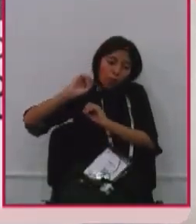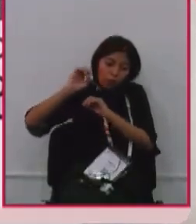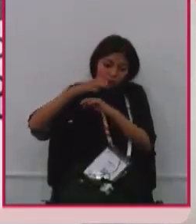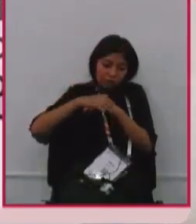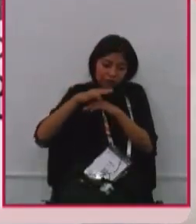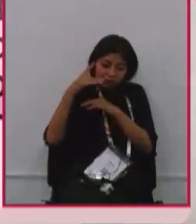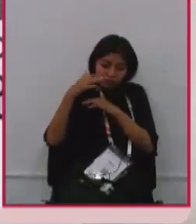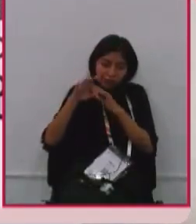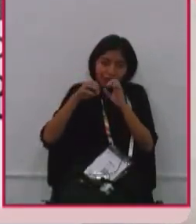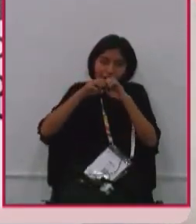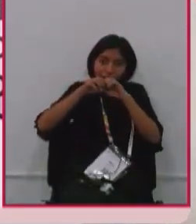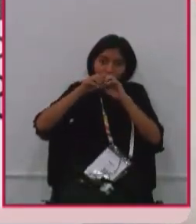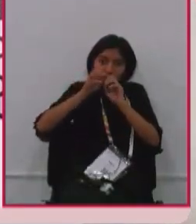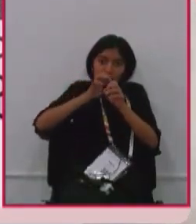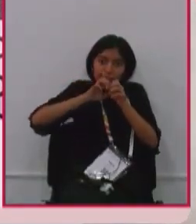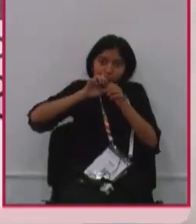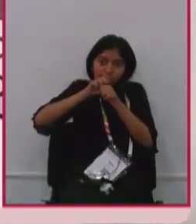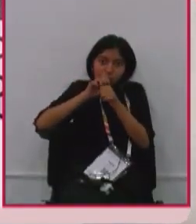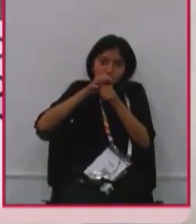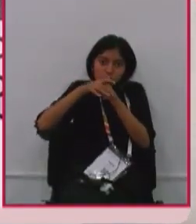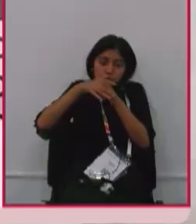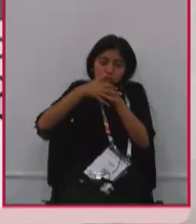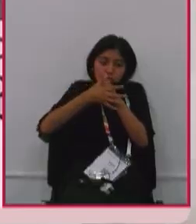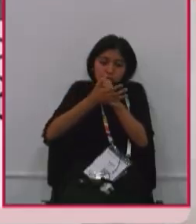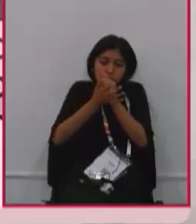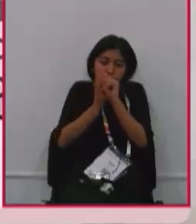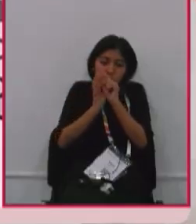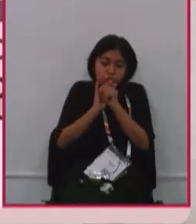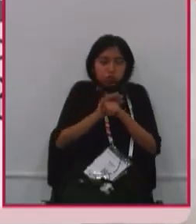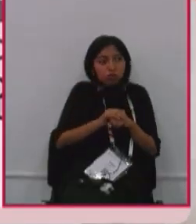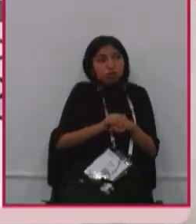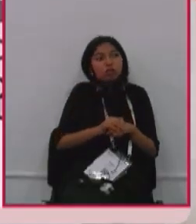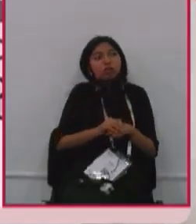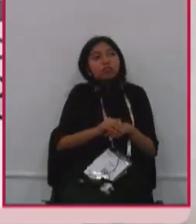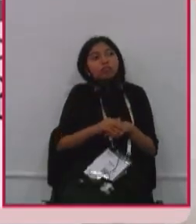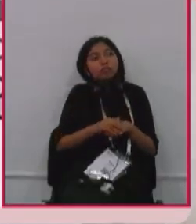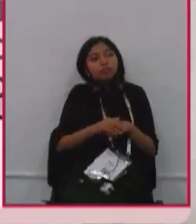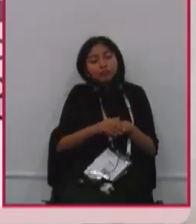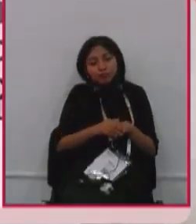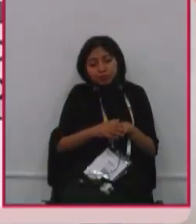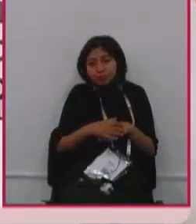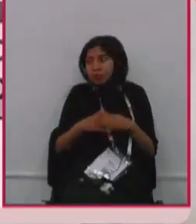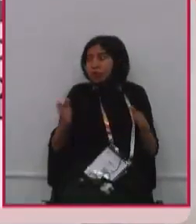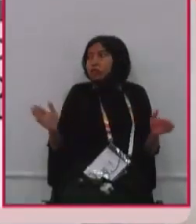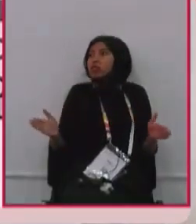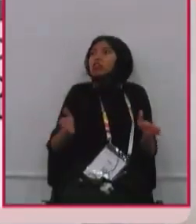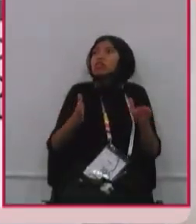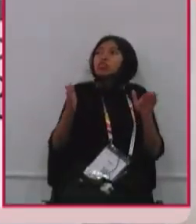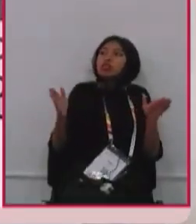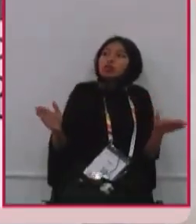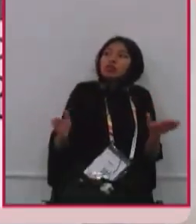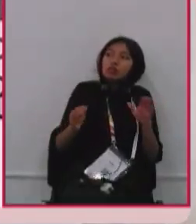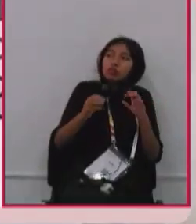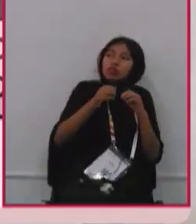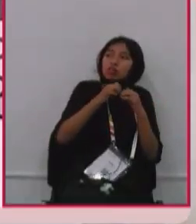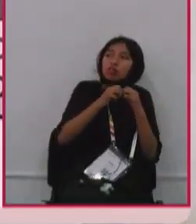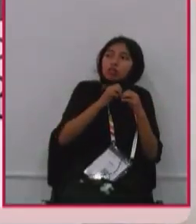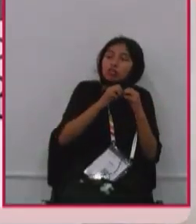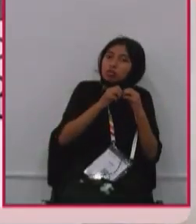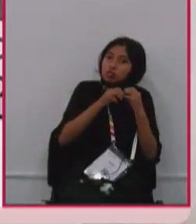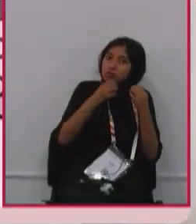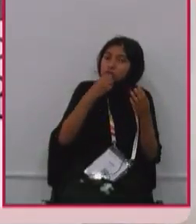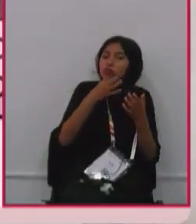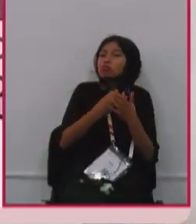está disuelto y está en el pad, y lo que estamos haciendo con Liaction, estamos empujando esa solución rica,